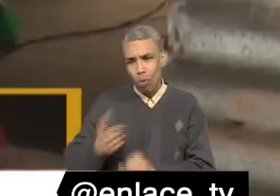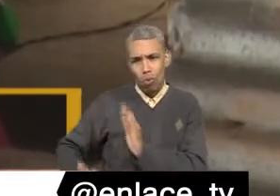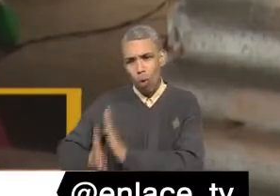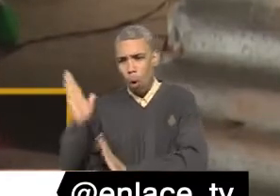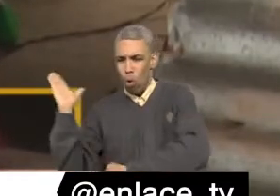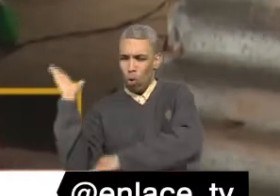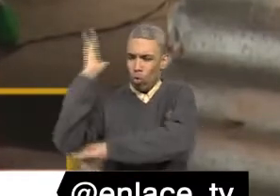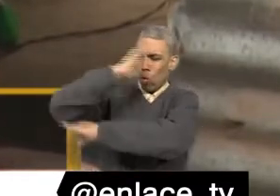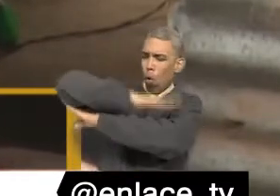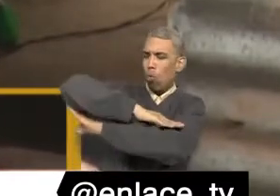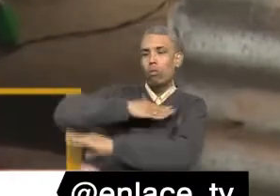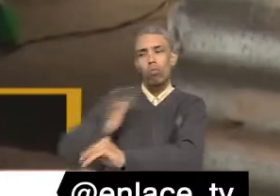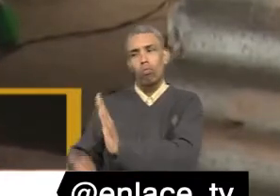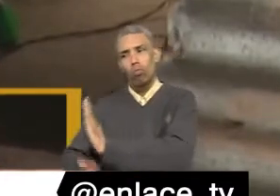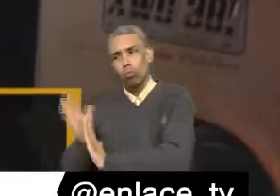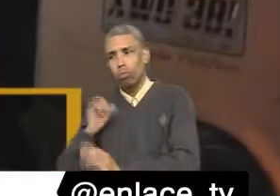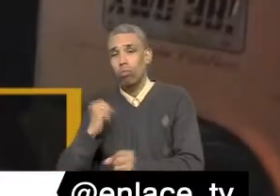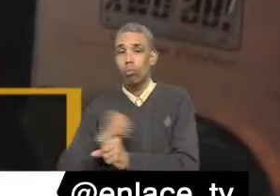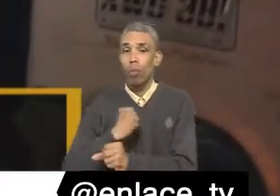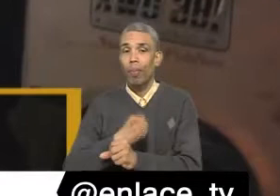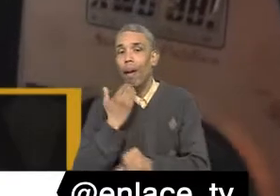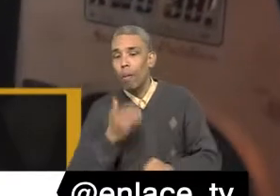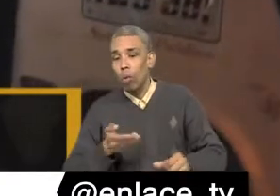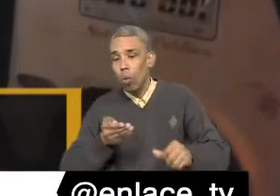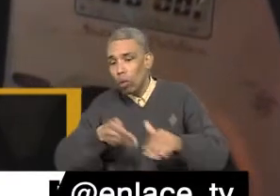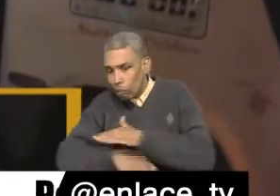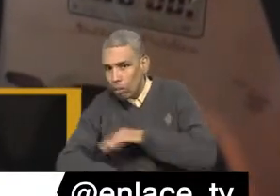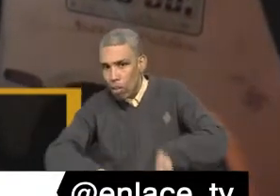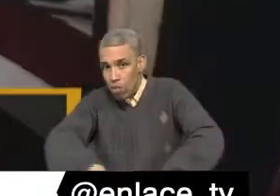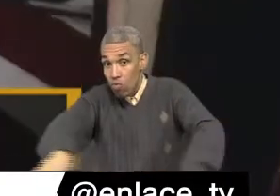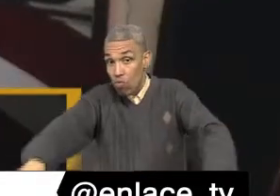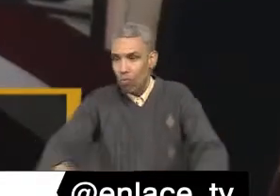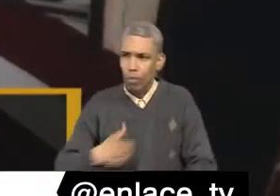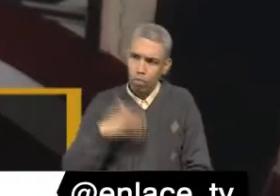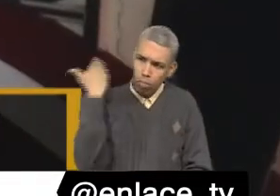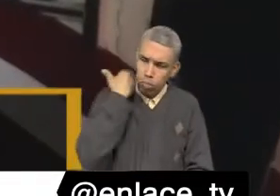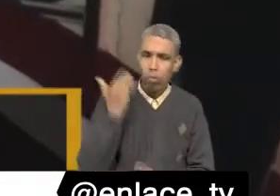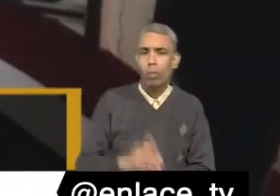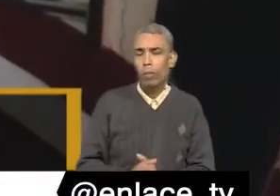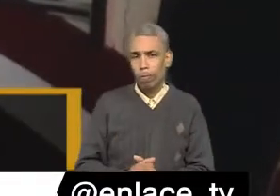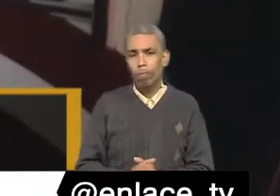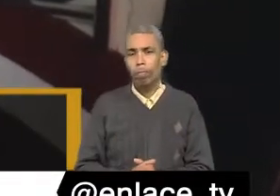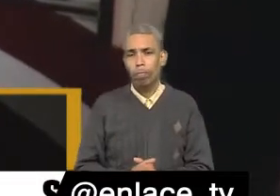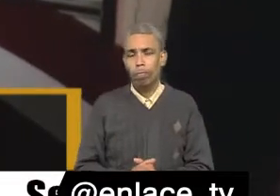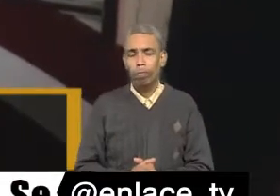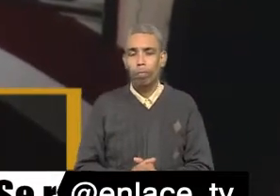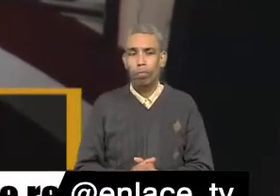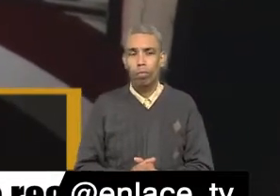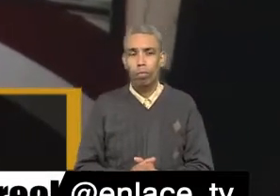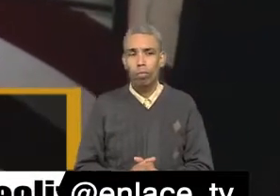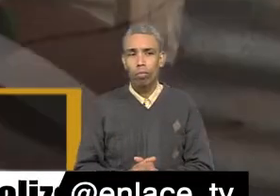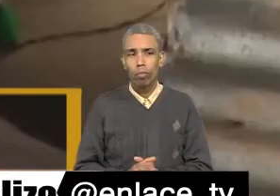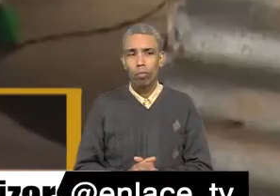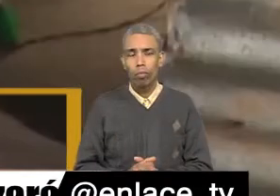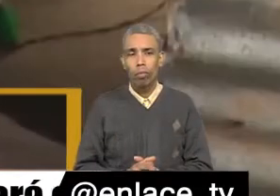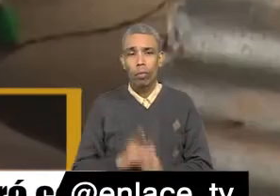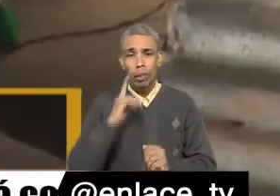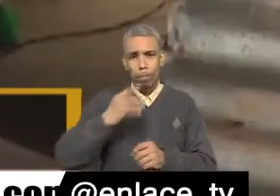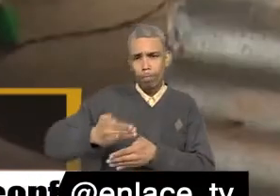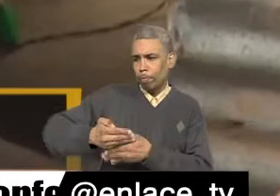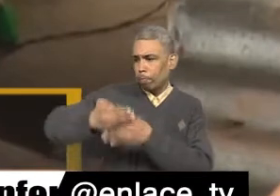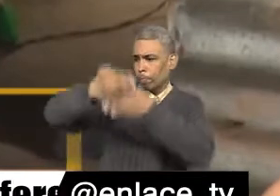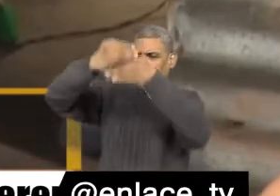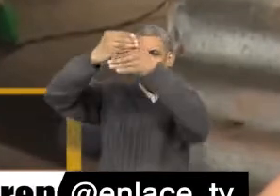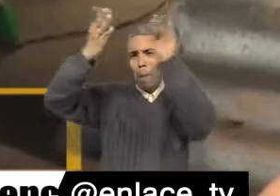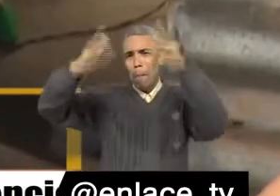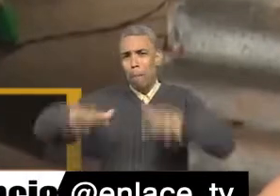pues mejor dicho me jode, ¿sí? Por fortuna el accidente solo dejó daños materiales. Sí, la pared, el televisor,